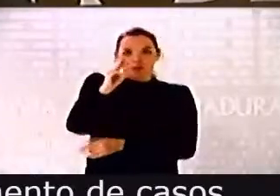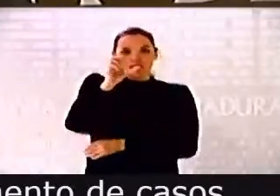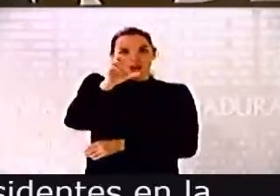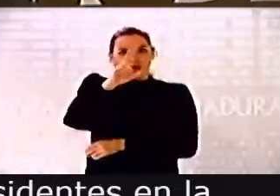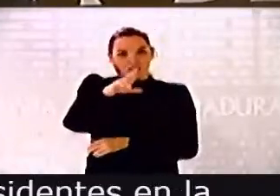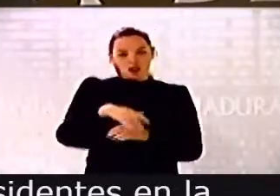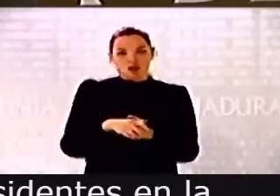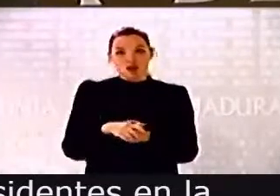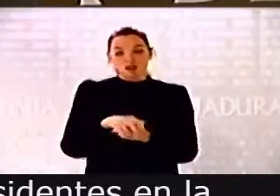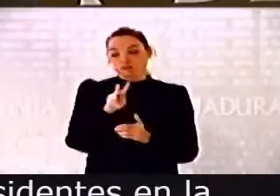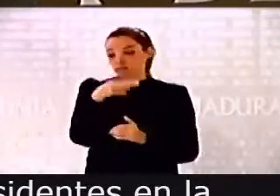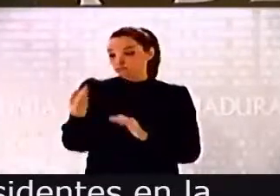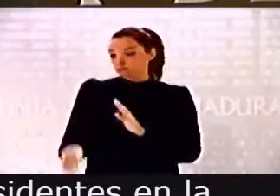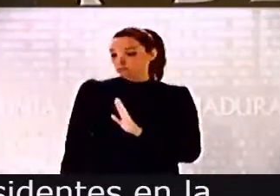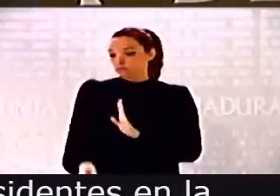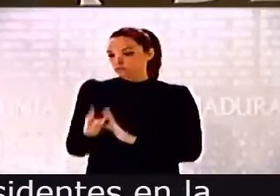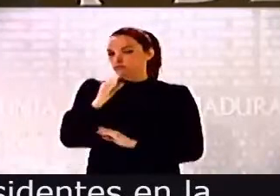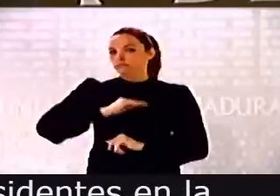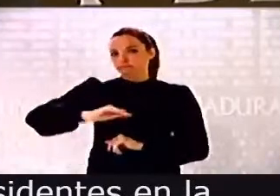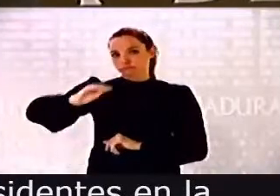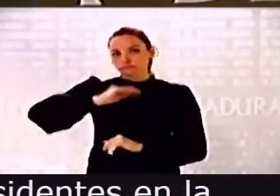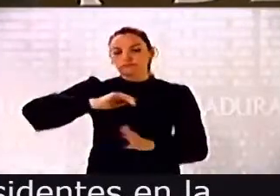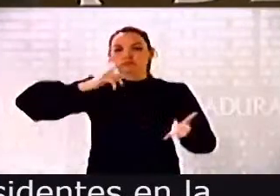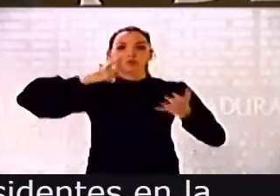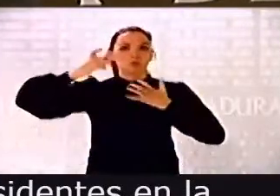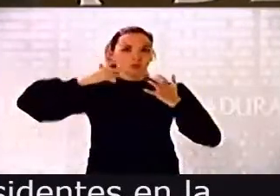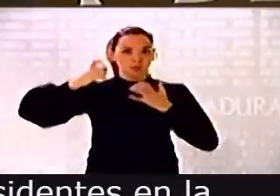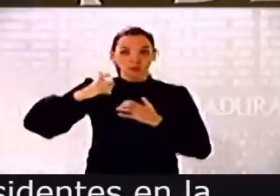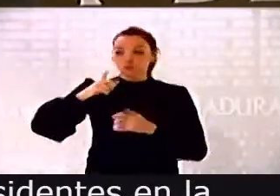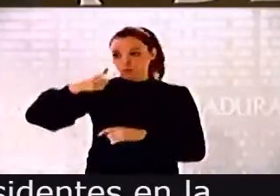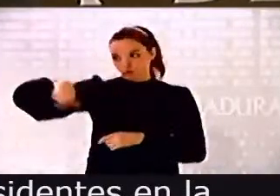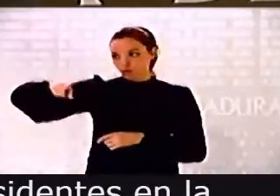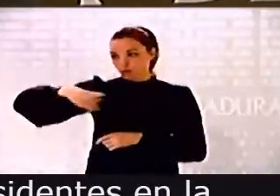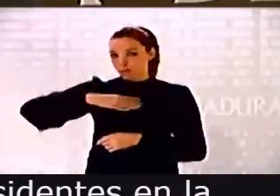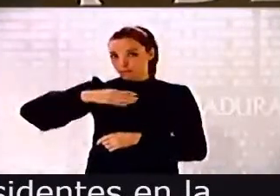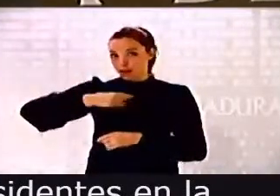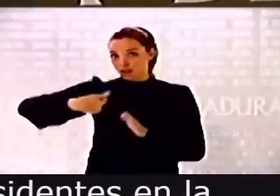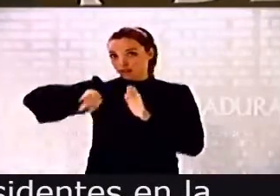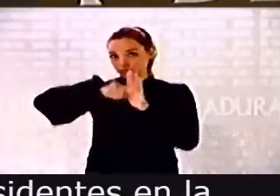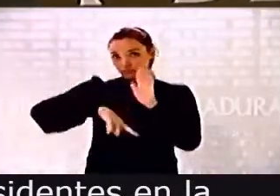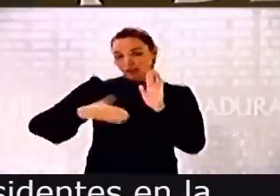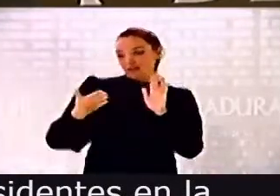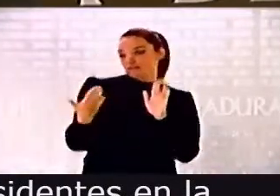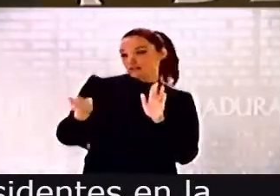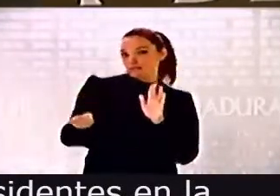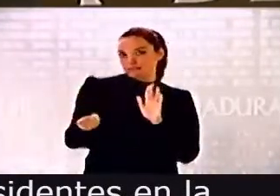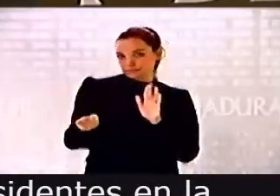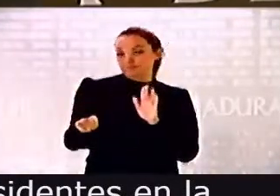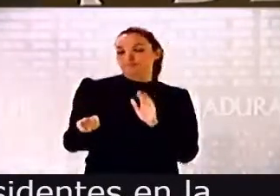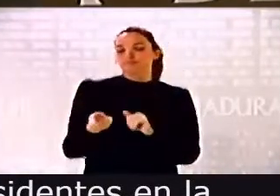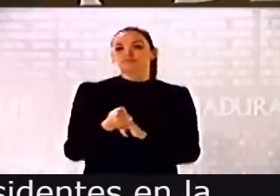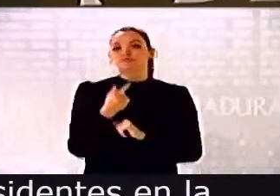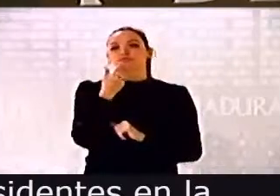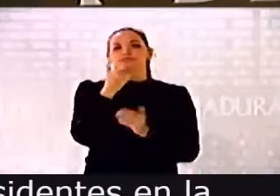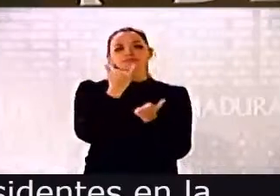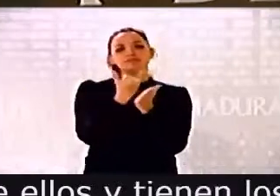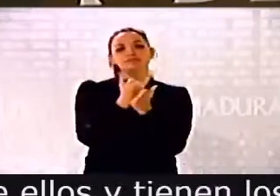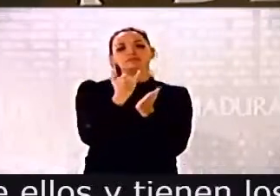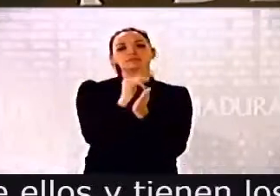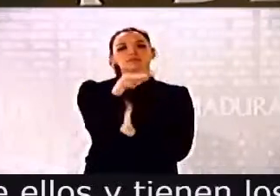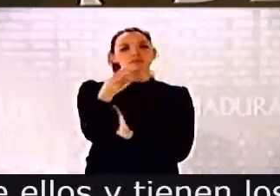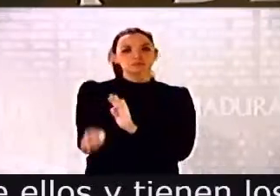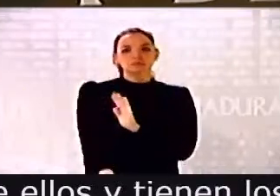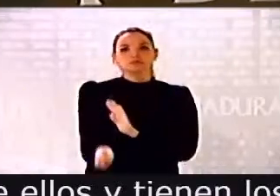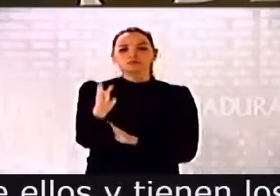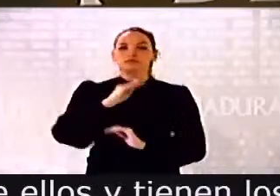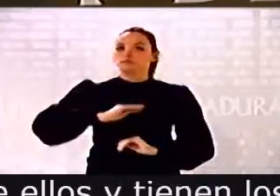y han dado en un buen número de ellos, y tienen ustedes los datos facilitados en el día de ayer, han dado un número de